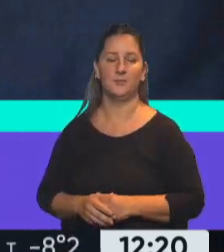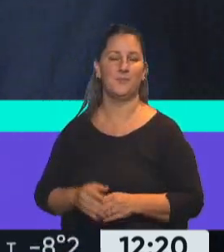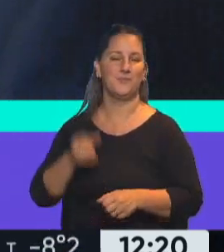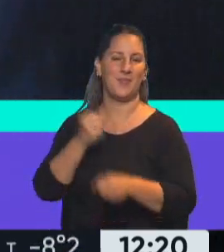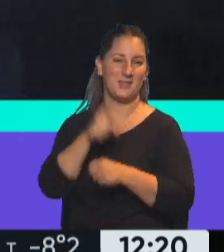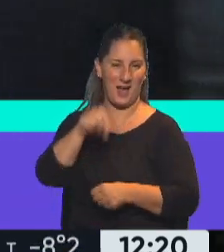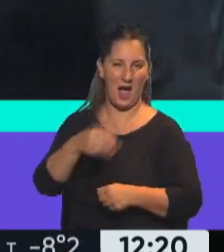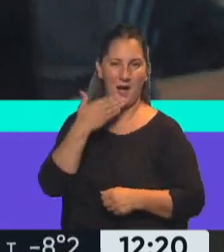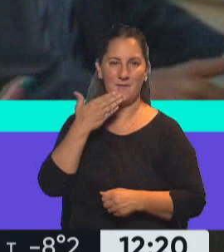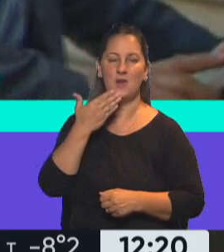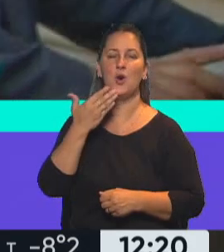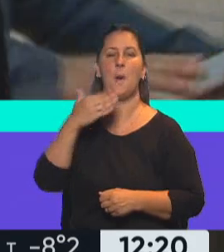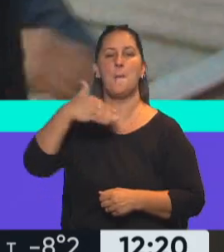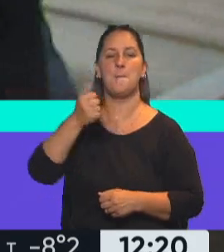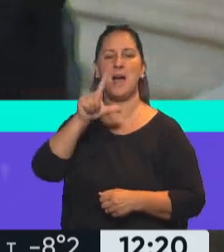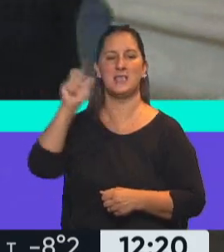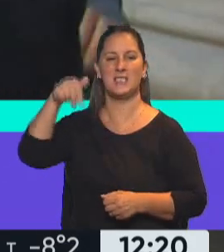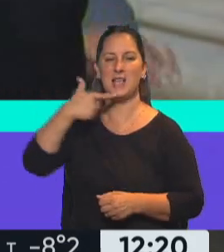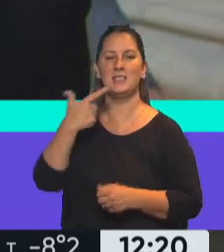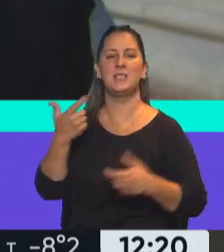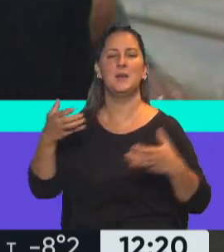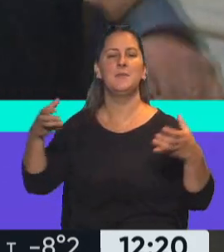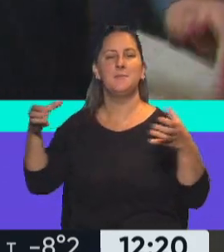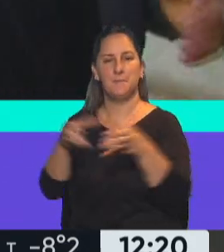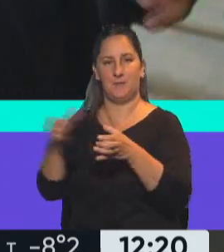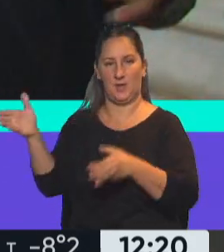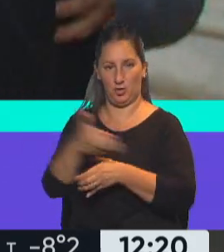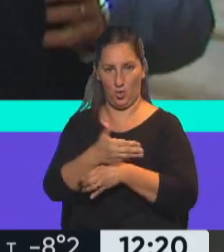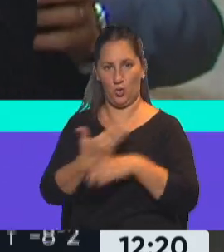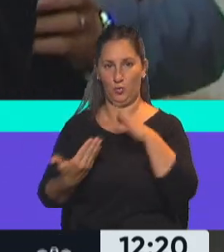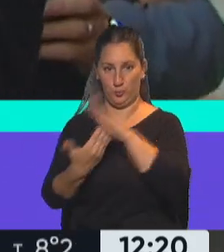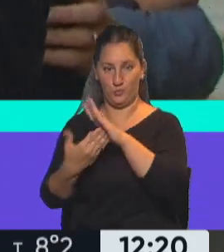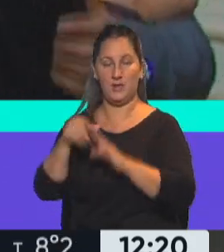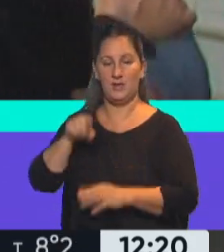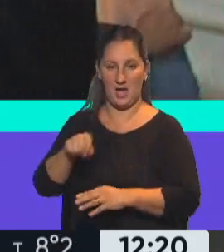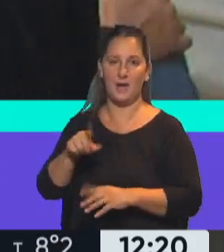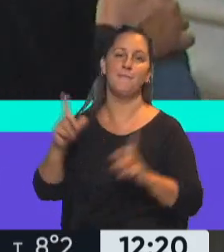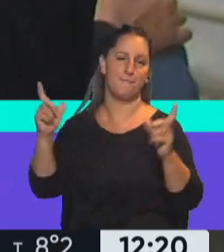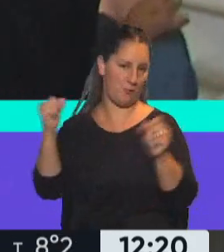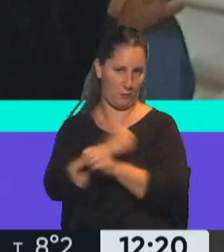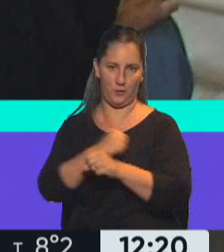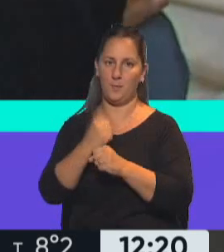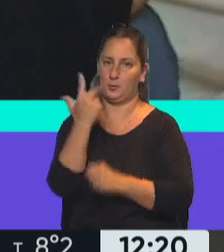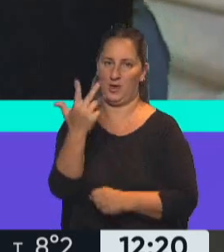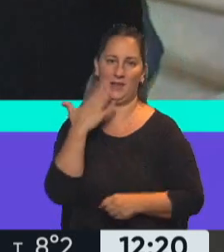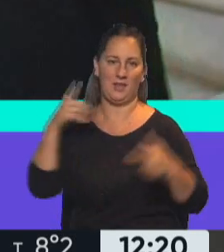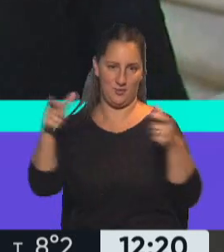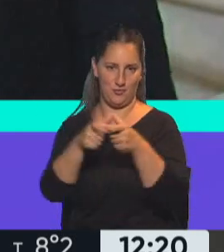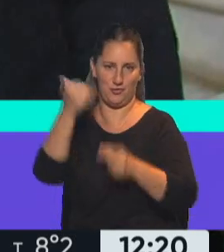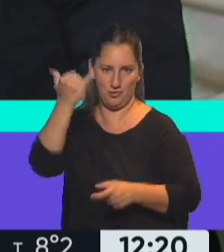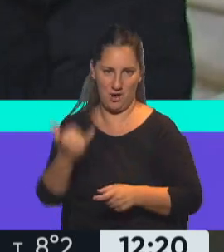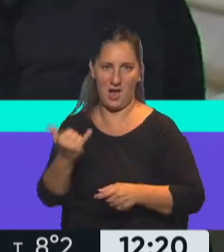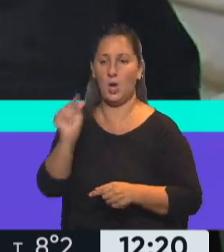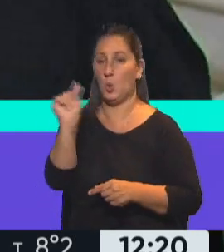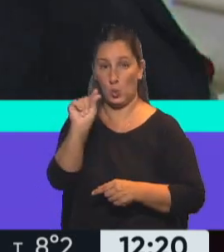palabras del senador José Mayans, el presidente de la bancada del Frente de Todos, confirmando la reunión de hoy 3 de la tarde, en minutos la reunión